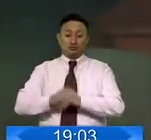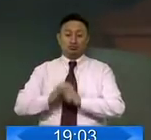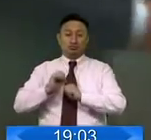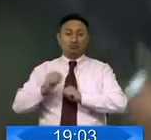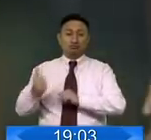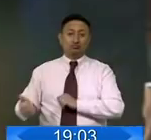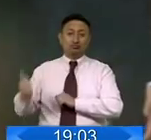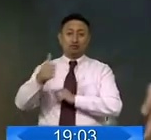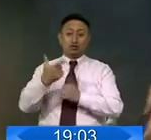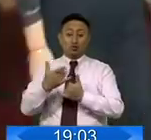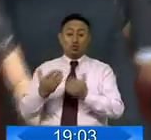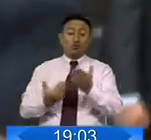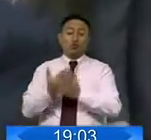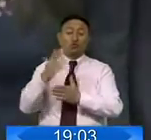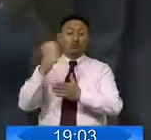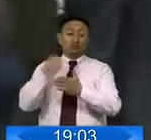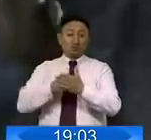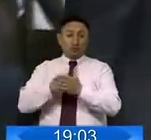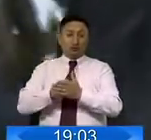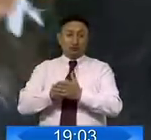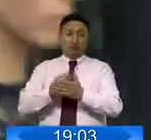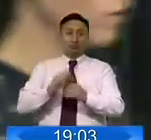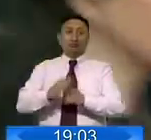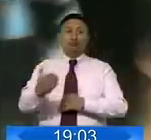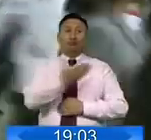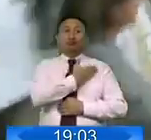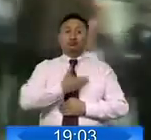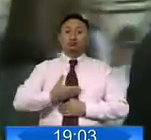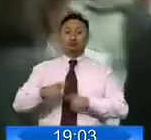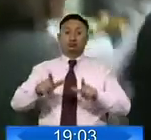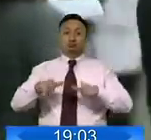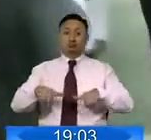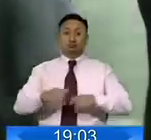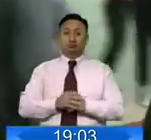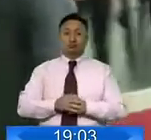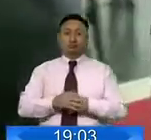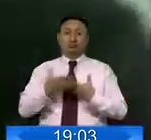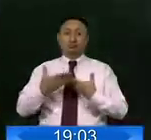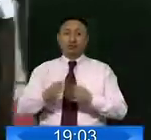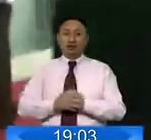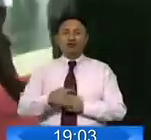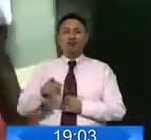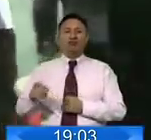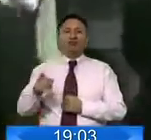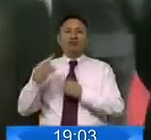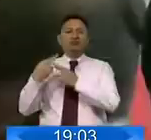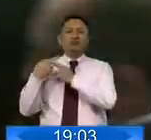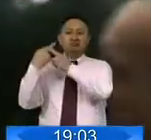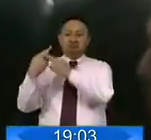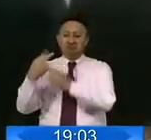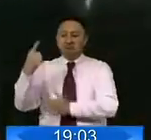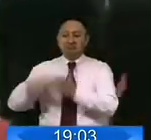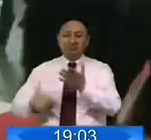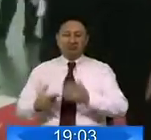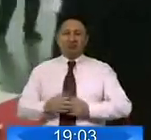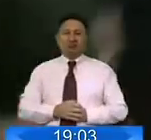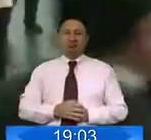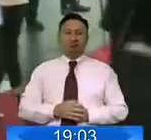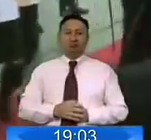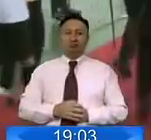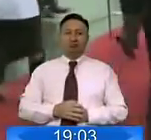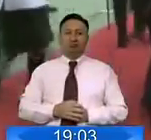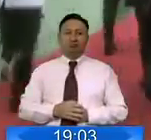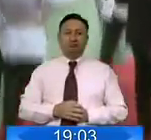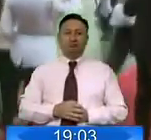funciones con un gran reto y a la espera de que el presidente de la republica defina que funciones específicas va a desempeñar